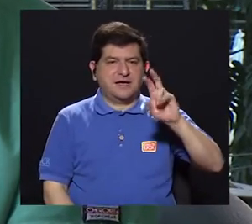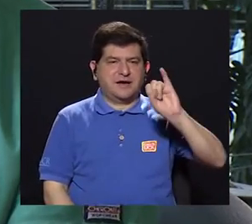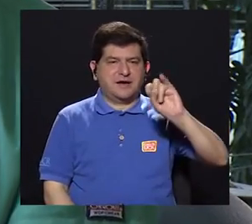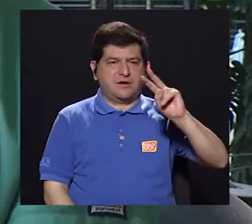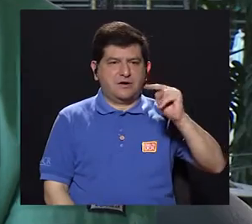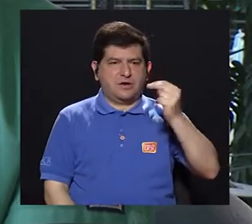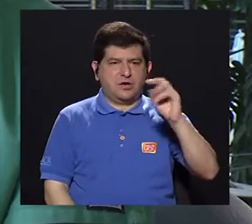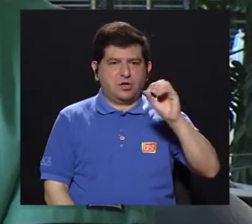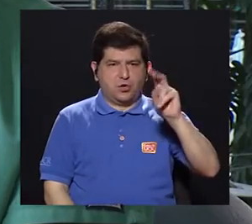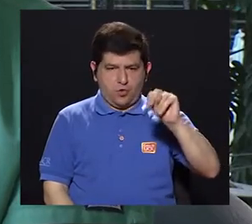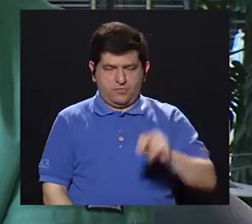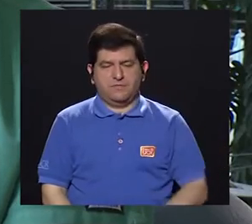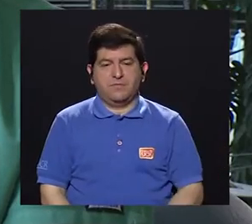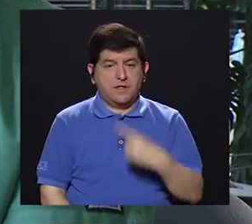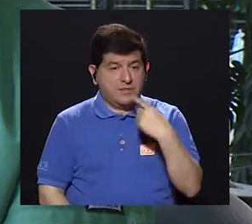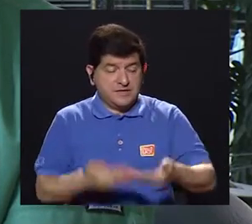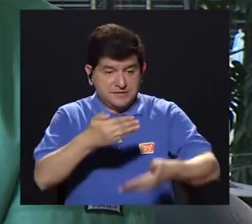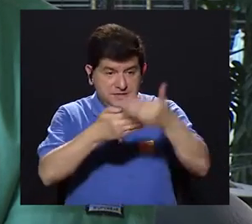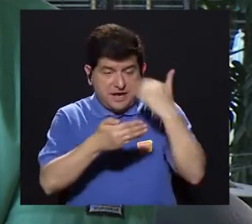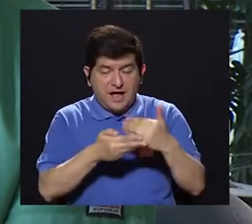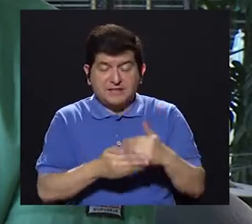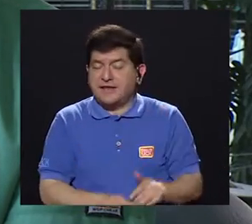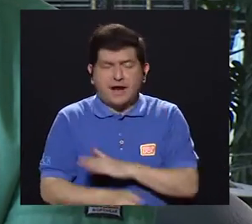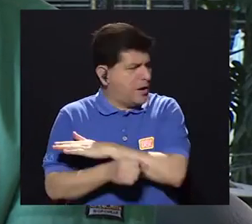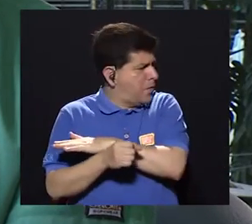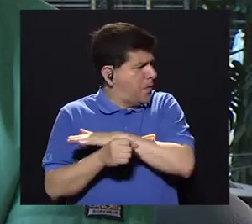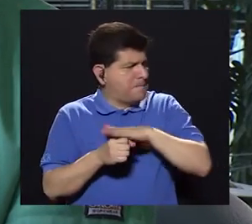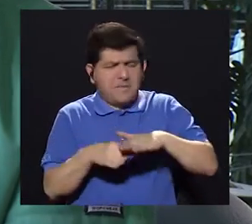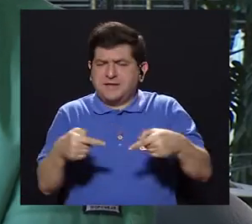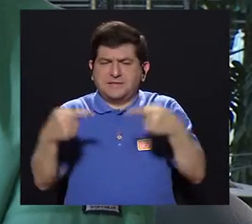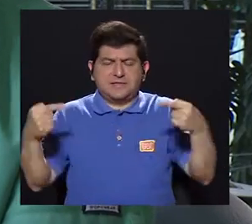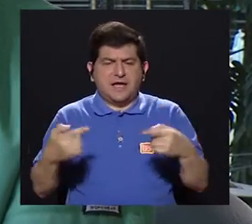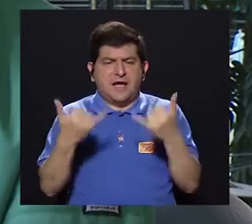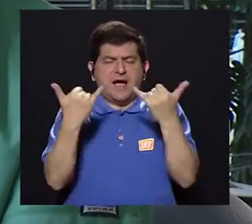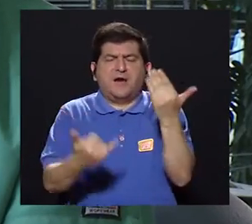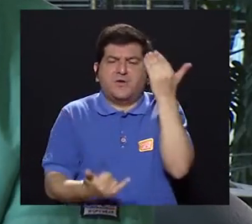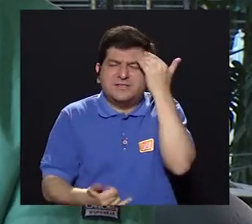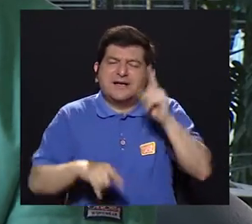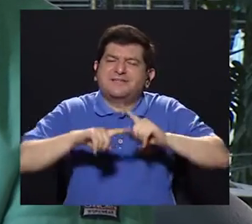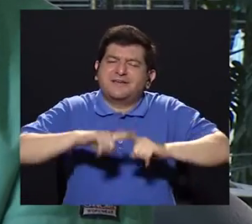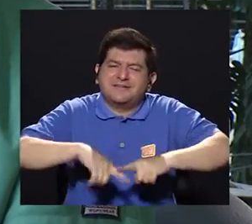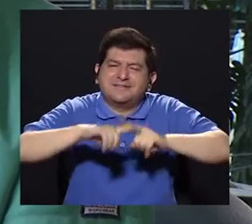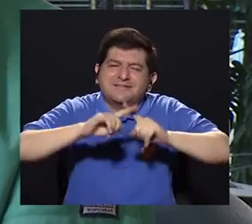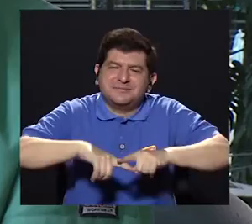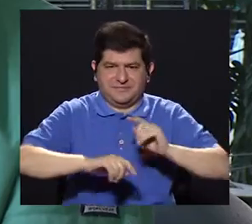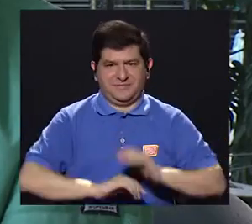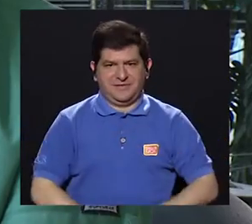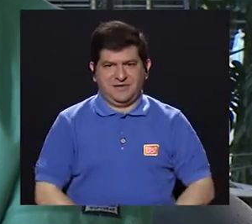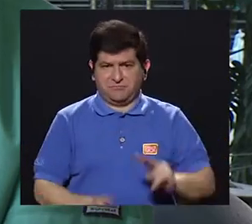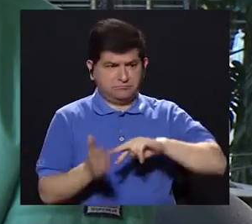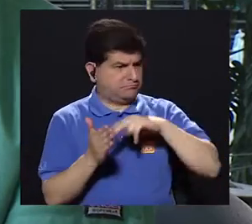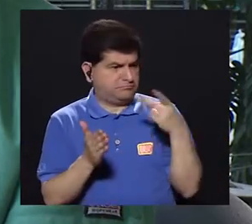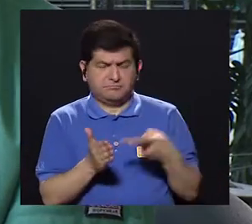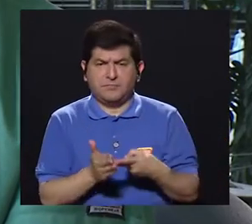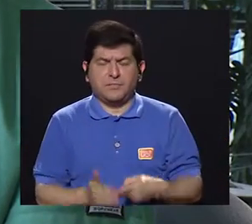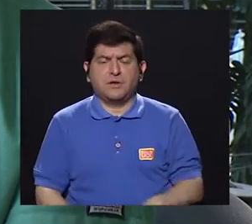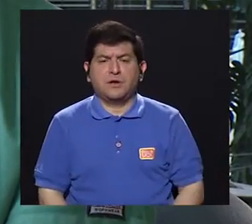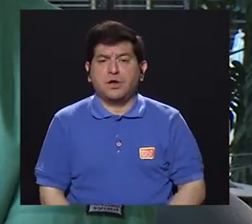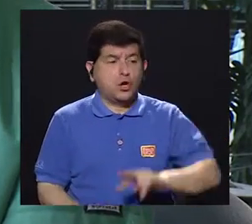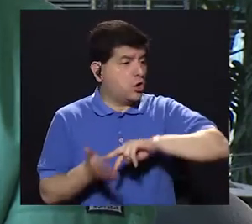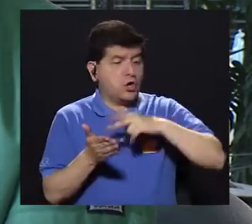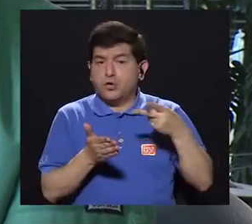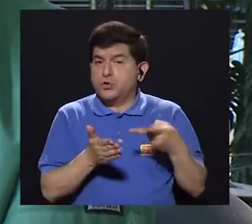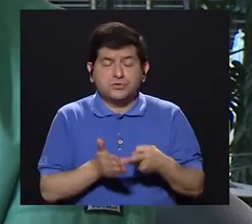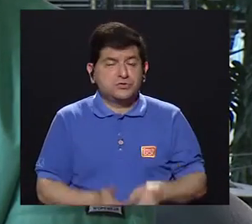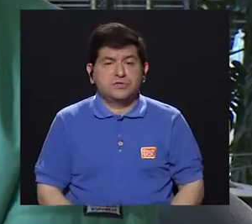riñoncitos. Antes se decía que eran contraindicaciones absolutas, hoy se sabe que son contraindicaciones relativas. O sea, ¿qué quiero decir? Que ya